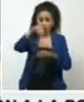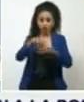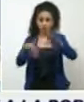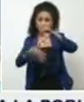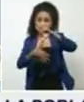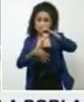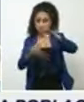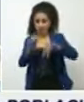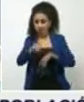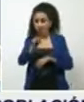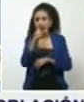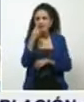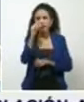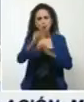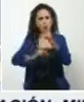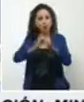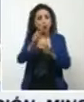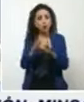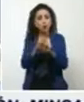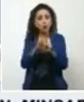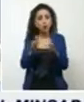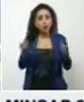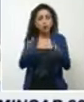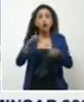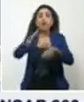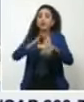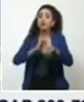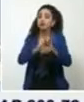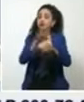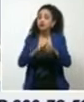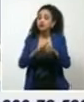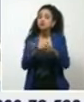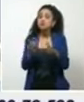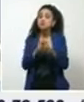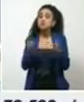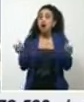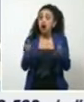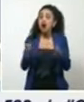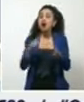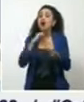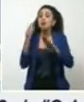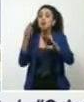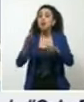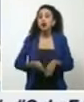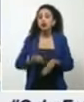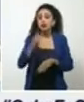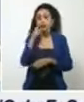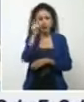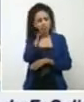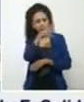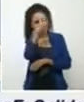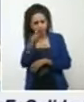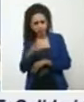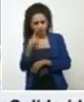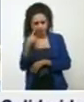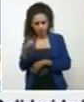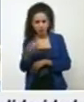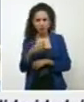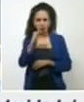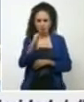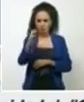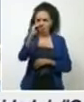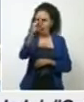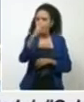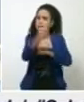ha ido incrementando el número de casos, el número de fallecidos, y en la tabla de posiciones de los países con